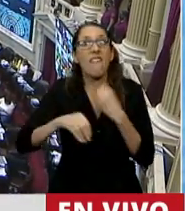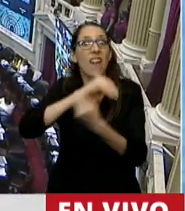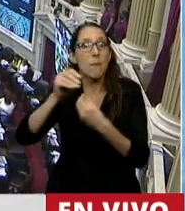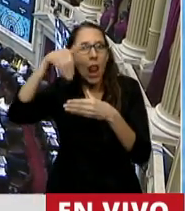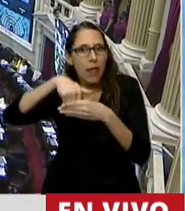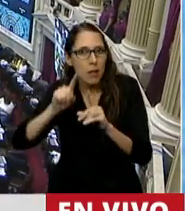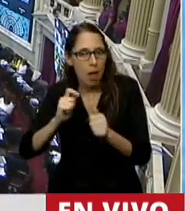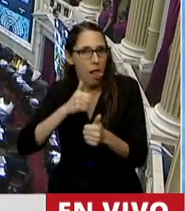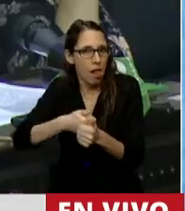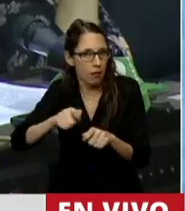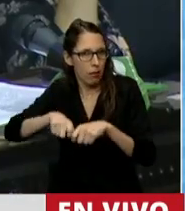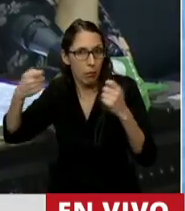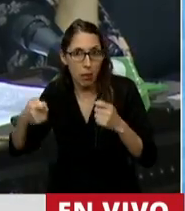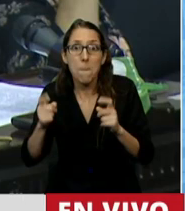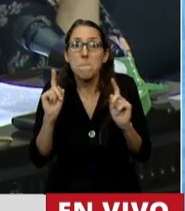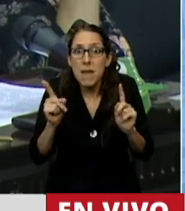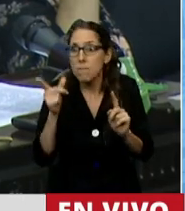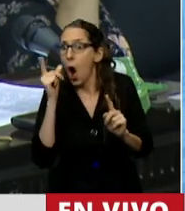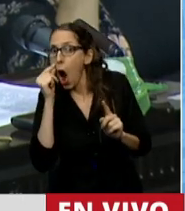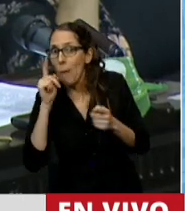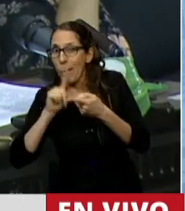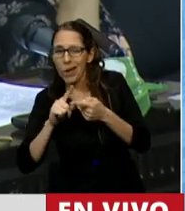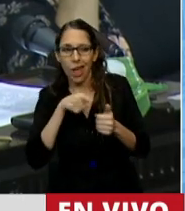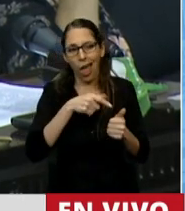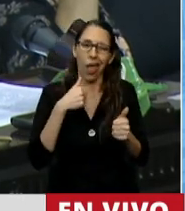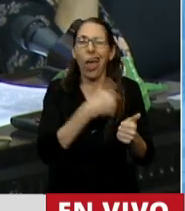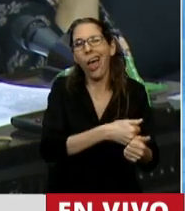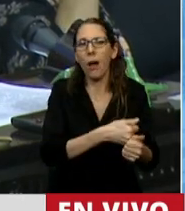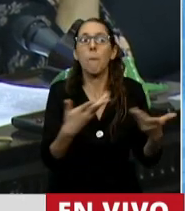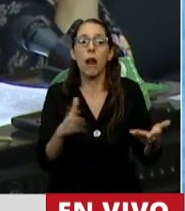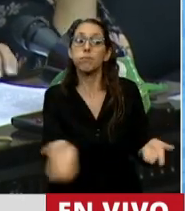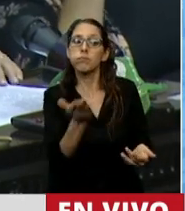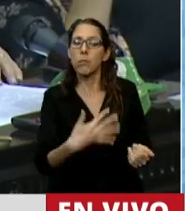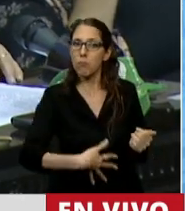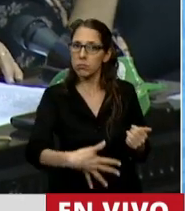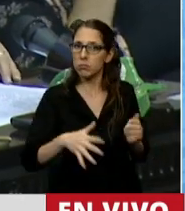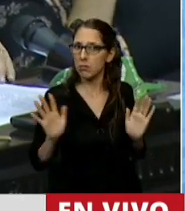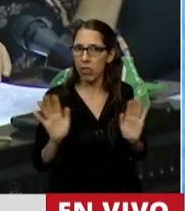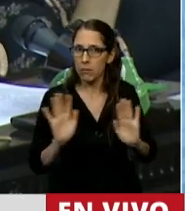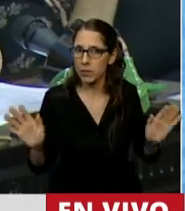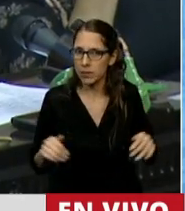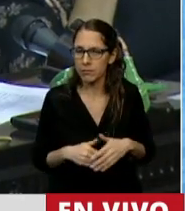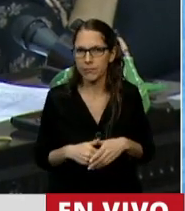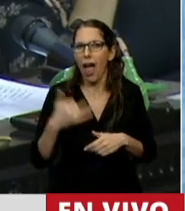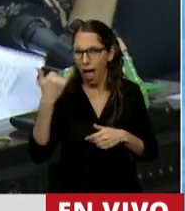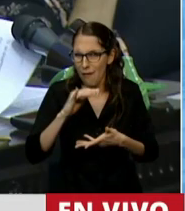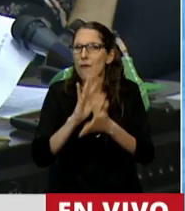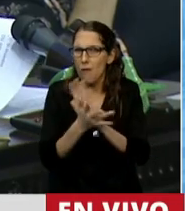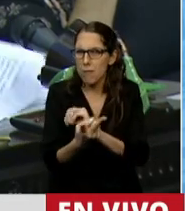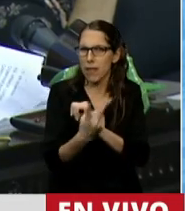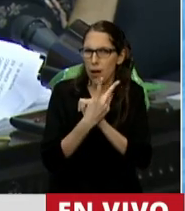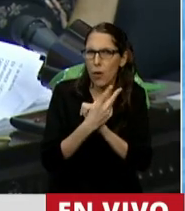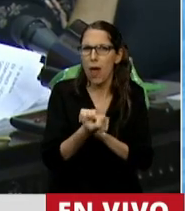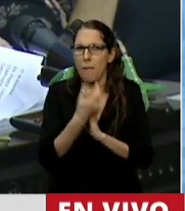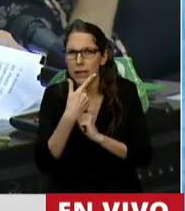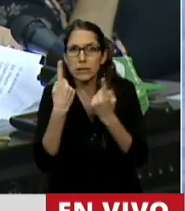intrafamiliares, incluso de maridos a sus mujeres para limitarlas a ser solo madres. Hay métodos anticonceptivos que no funcionan